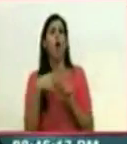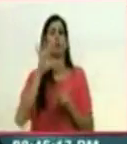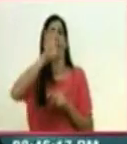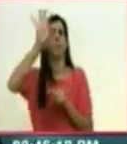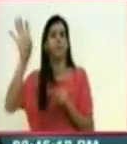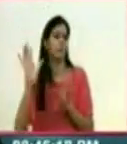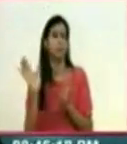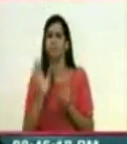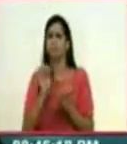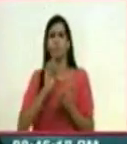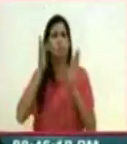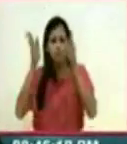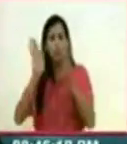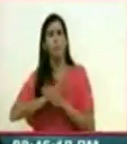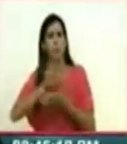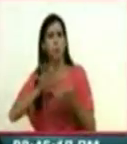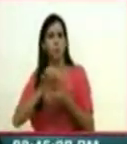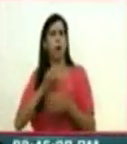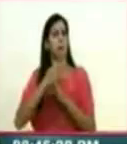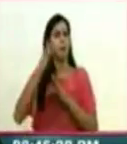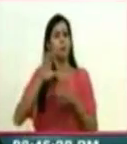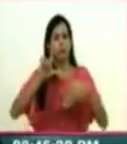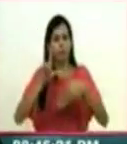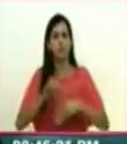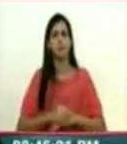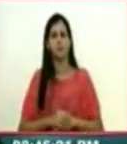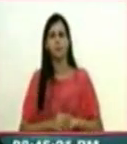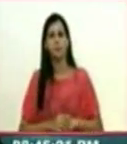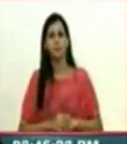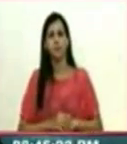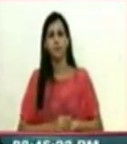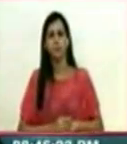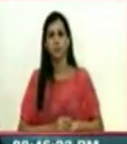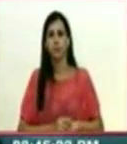comentarios sobre la situación en América Latina.